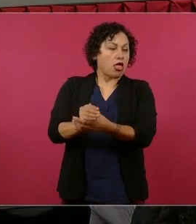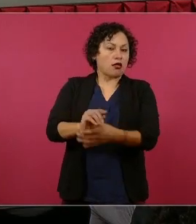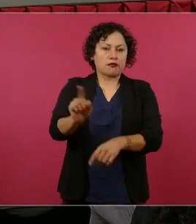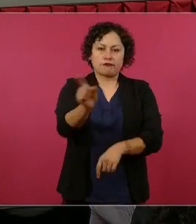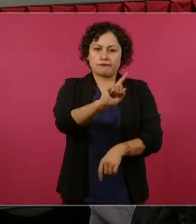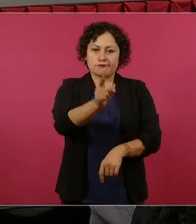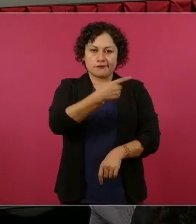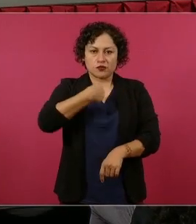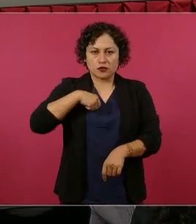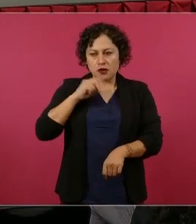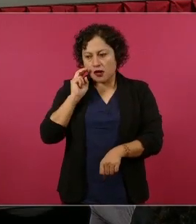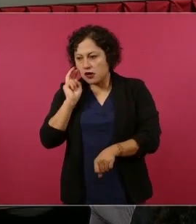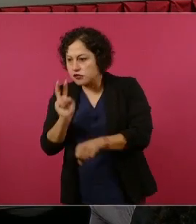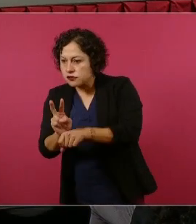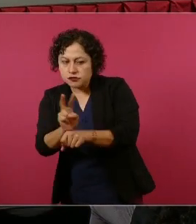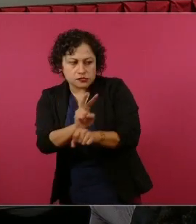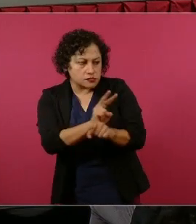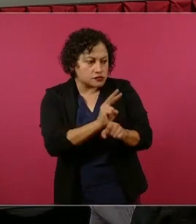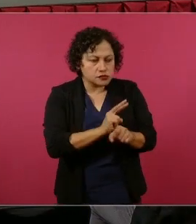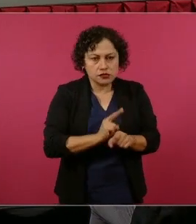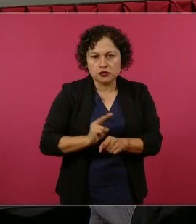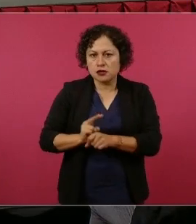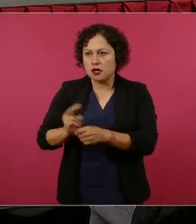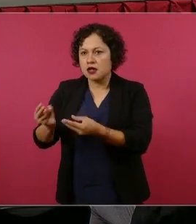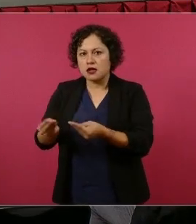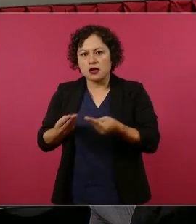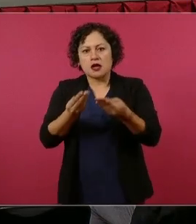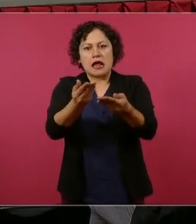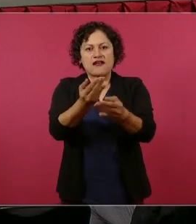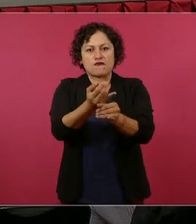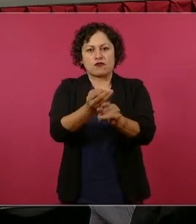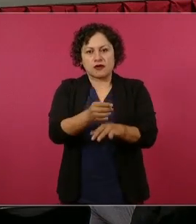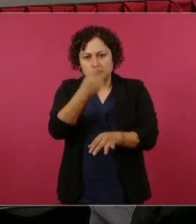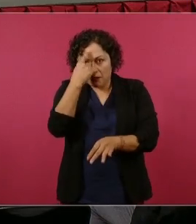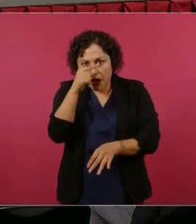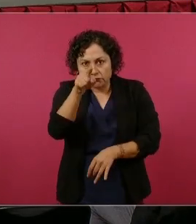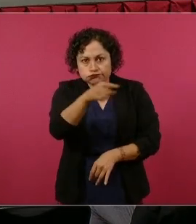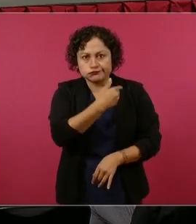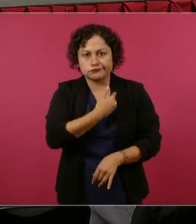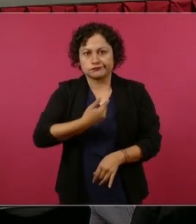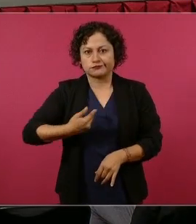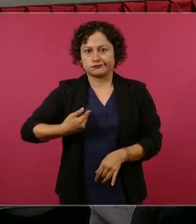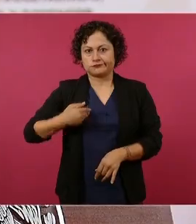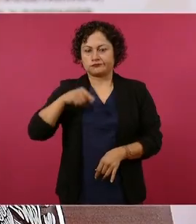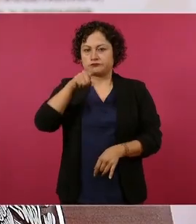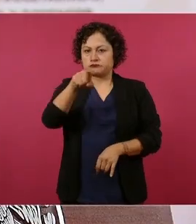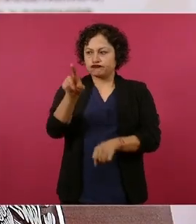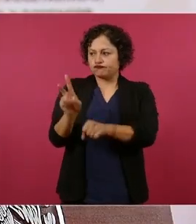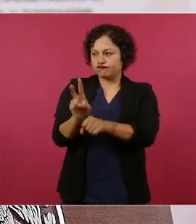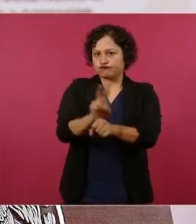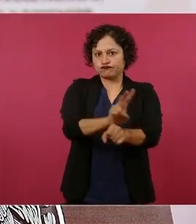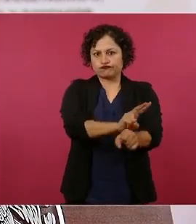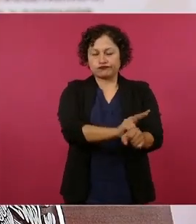ha ayudado en cualquiera de los problemas que hayamos tenido, que son muchos, en todo el